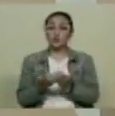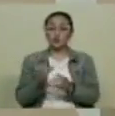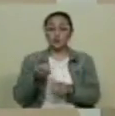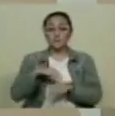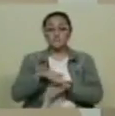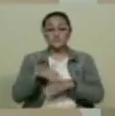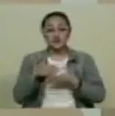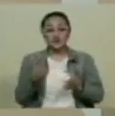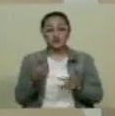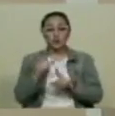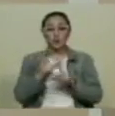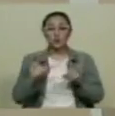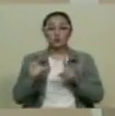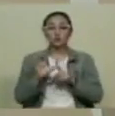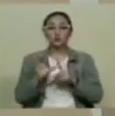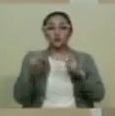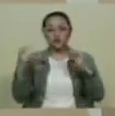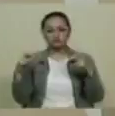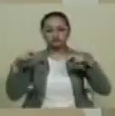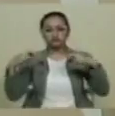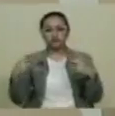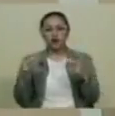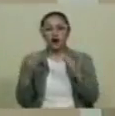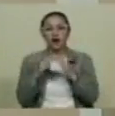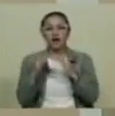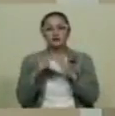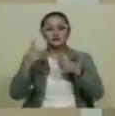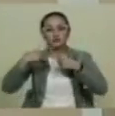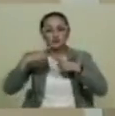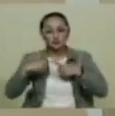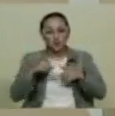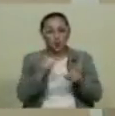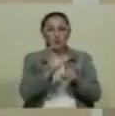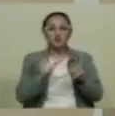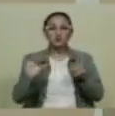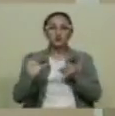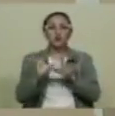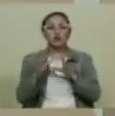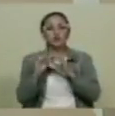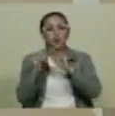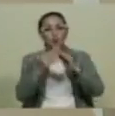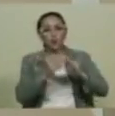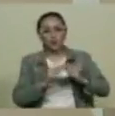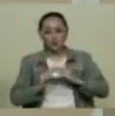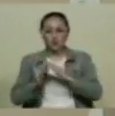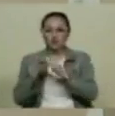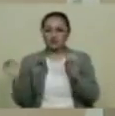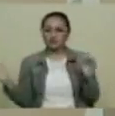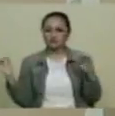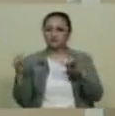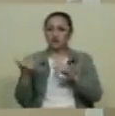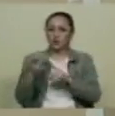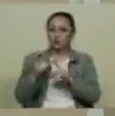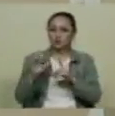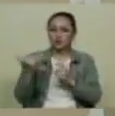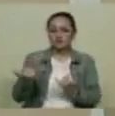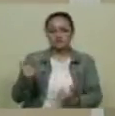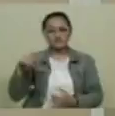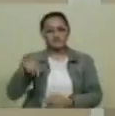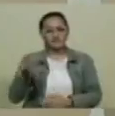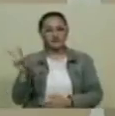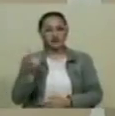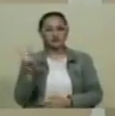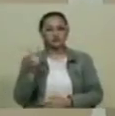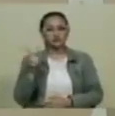Cultura Ernesto Villegas se encuentra reunido aquí en la Casa de la Diversidad Cultural con toda la comunidad que hace cultura en nuestro país para